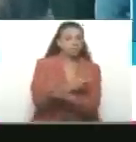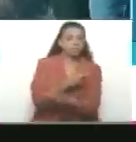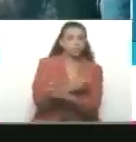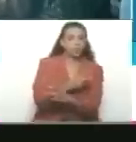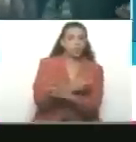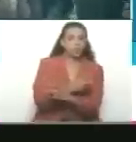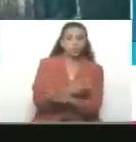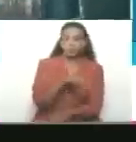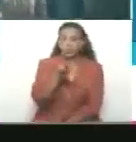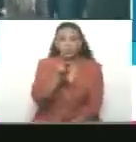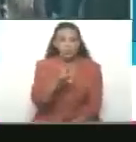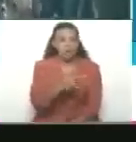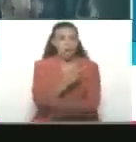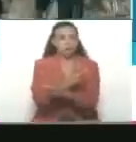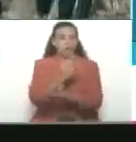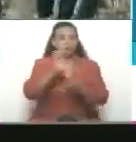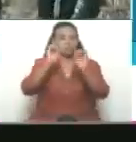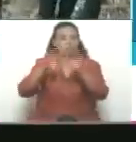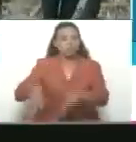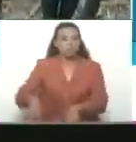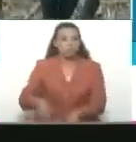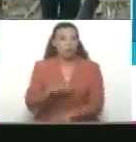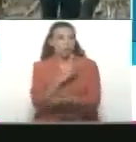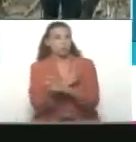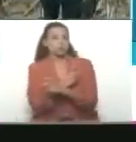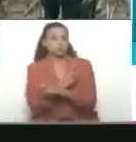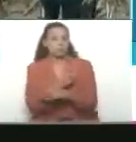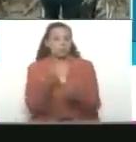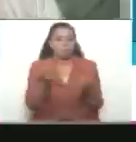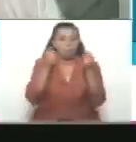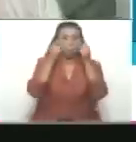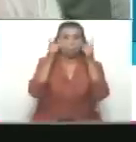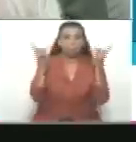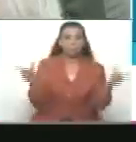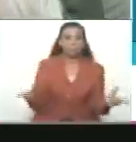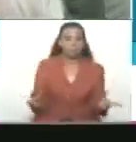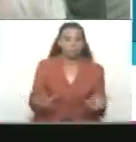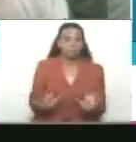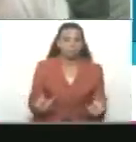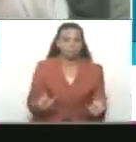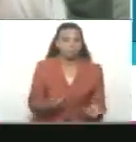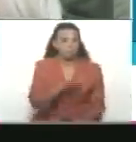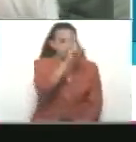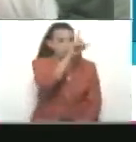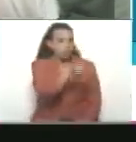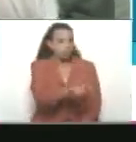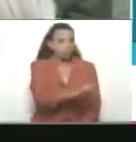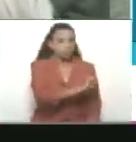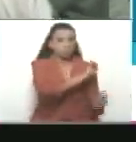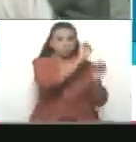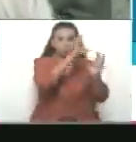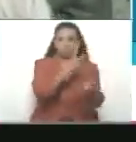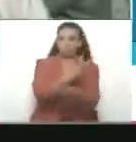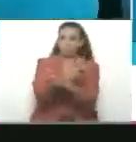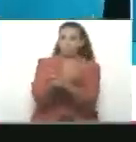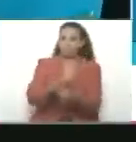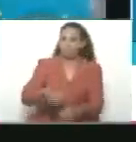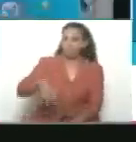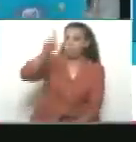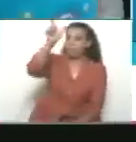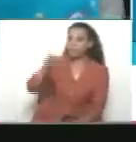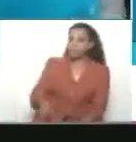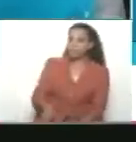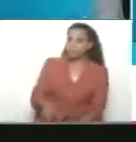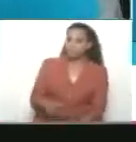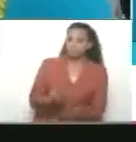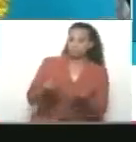yo nunca había visto con un fantasma renunciar a ser fantasma nunca había visto con un fantasma renunciar a ser fantasma eso